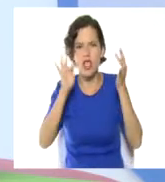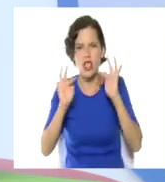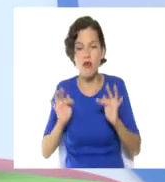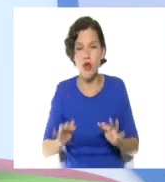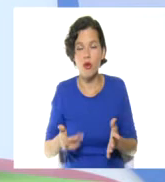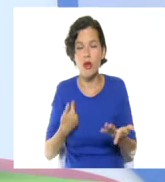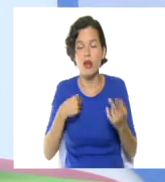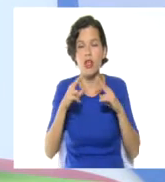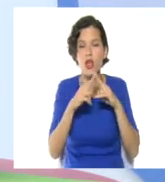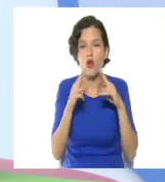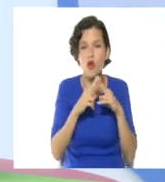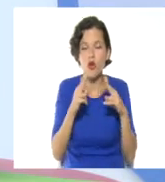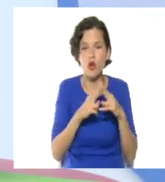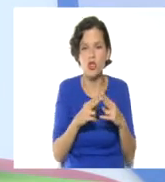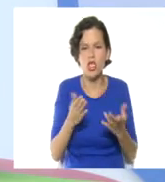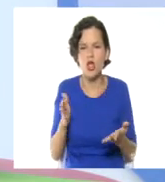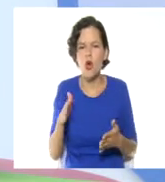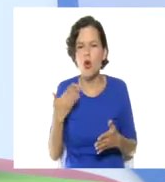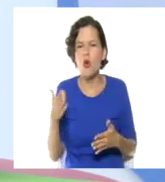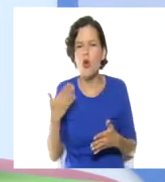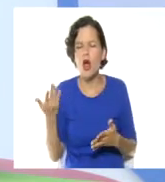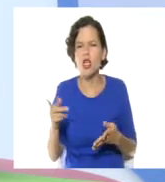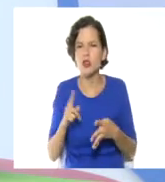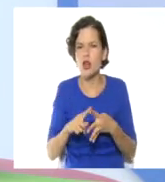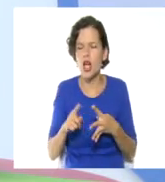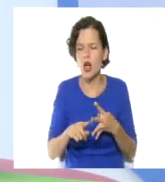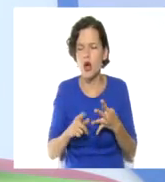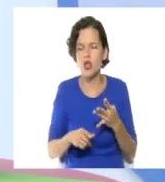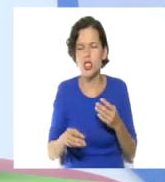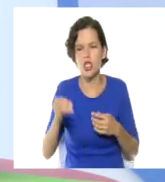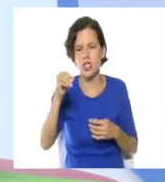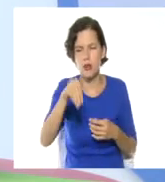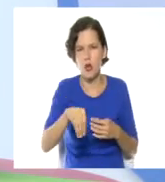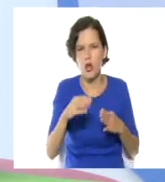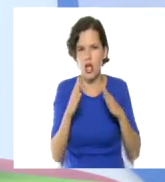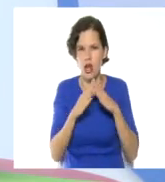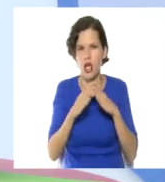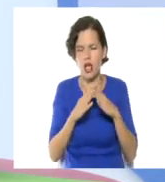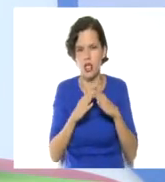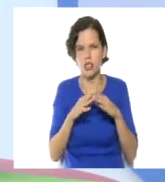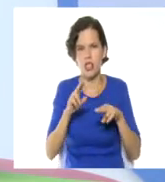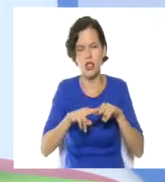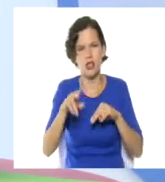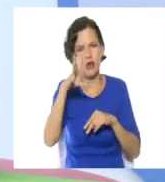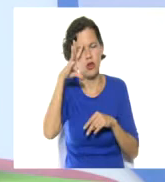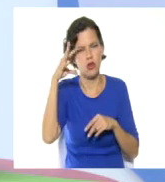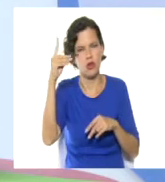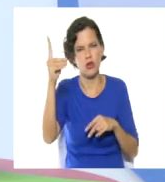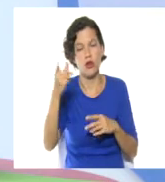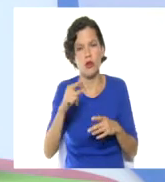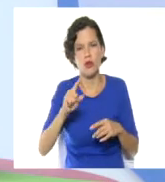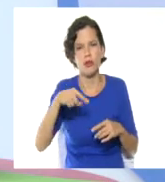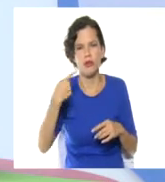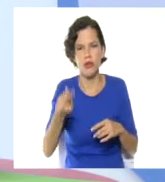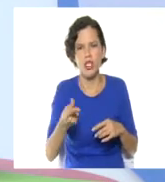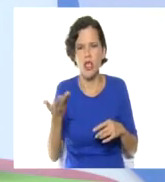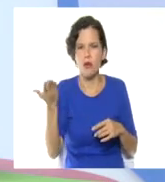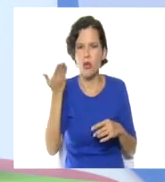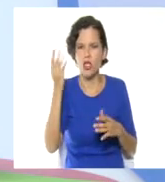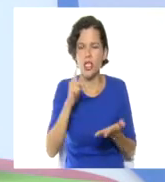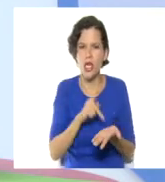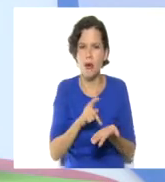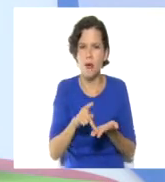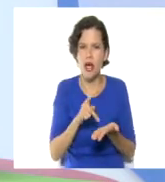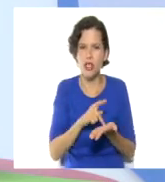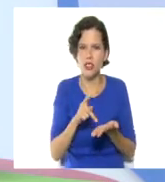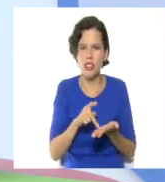él vaya conociendo cuáles son los objetos que se colocan en el pesebre. Por otro lado, también es importante que